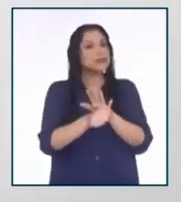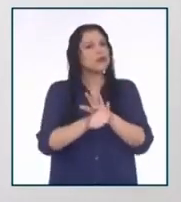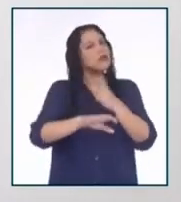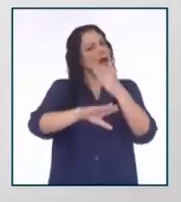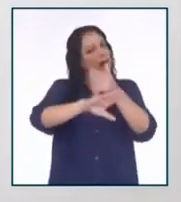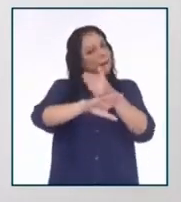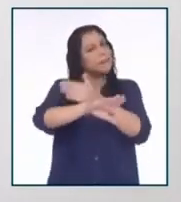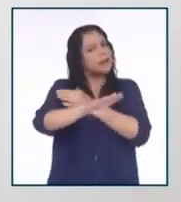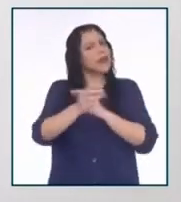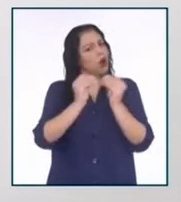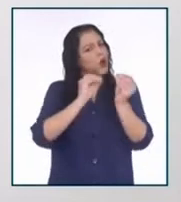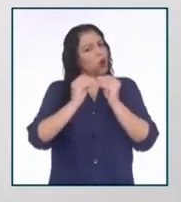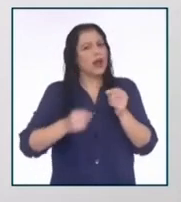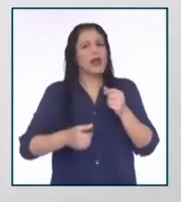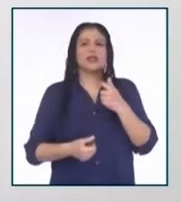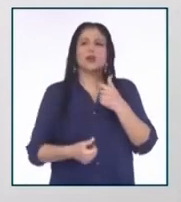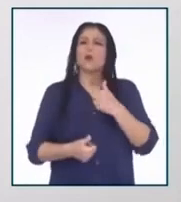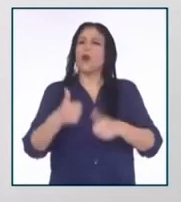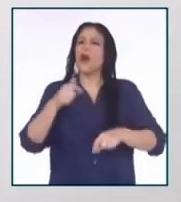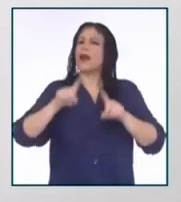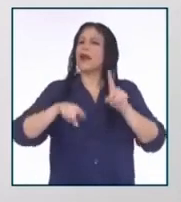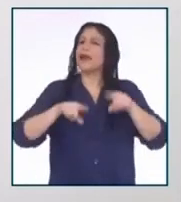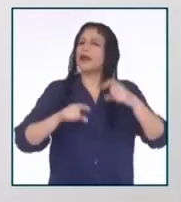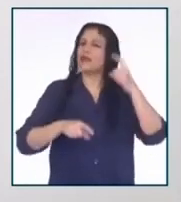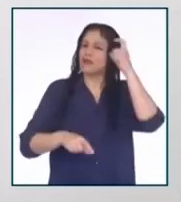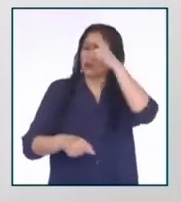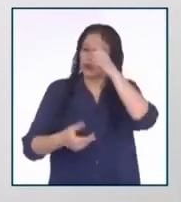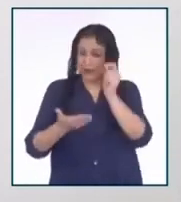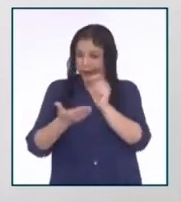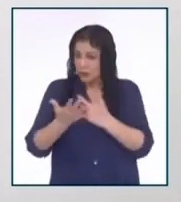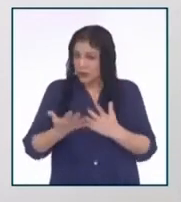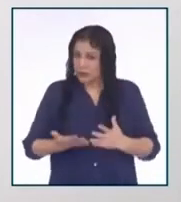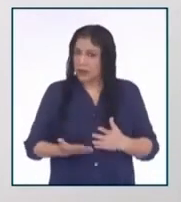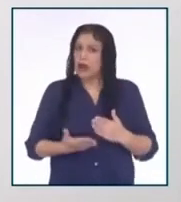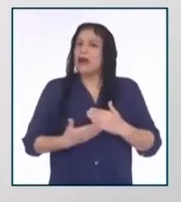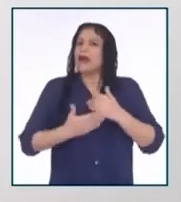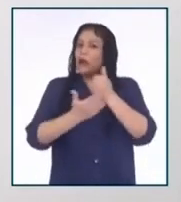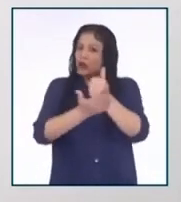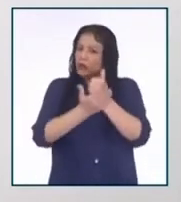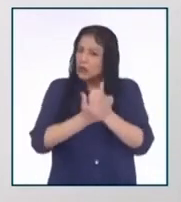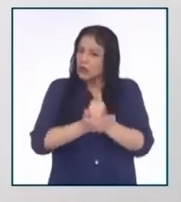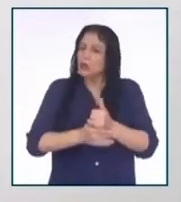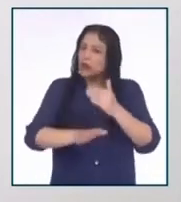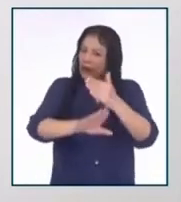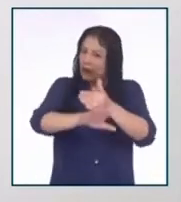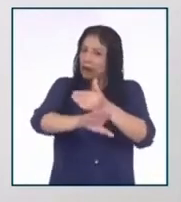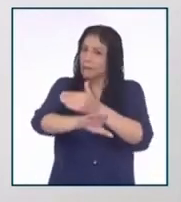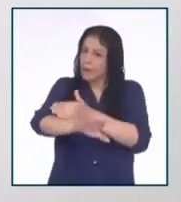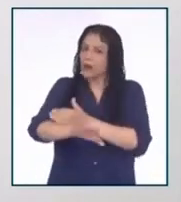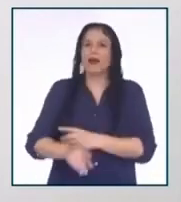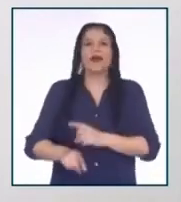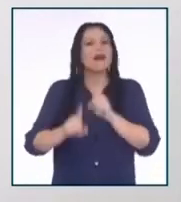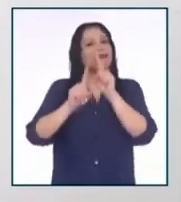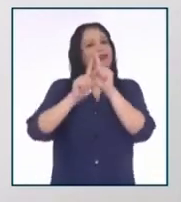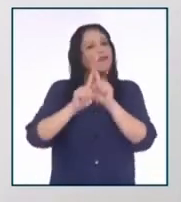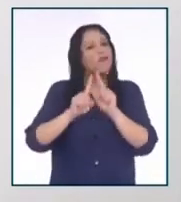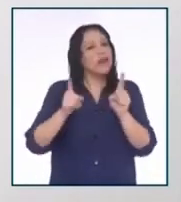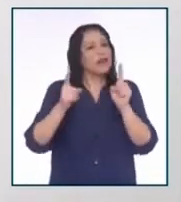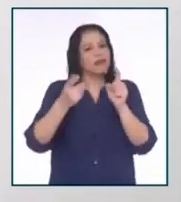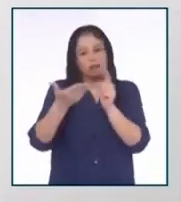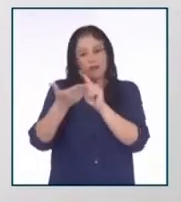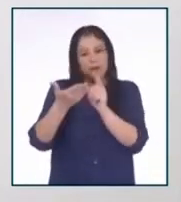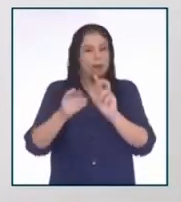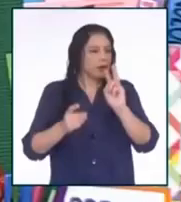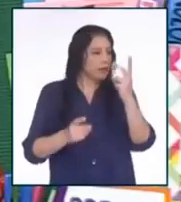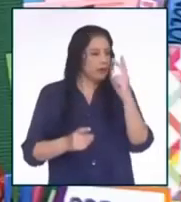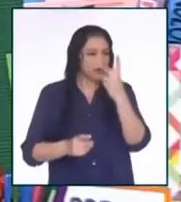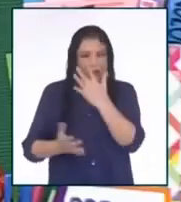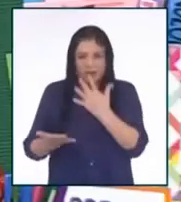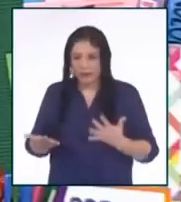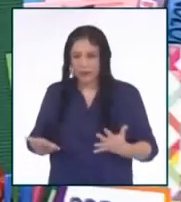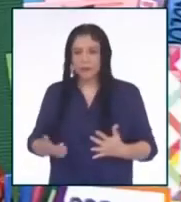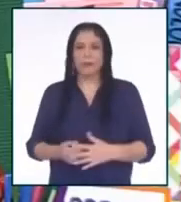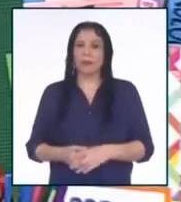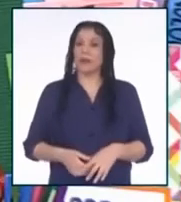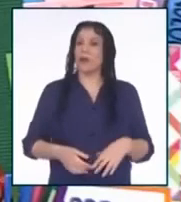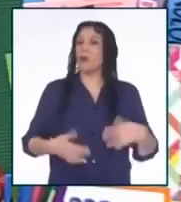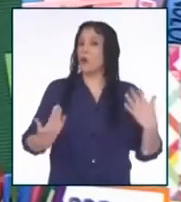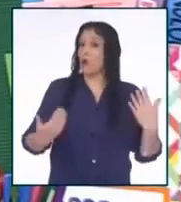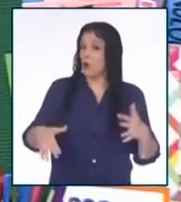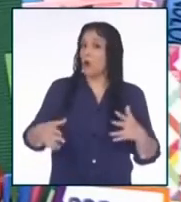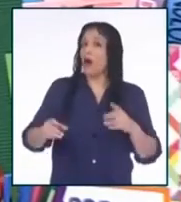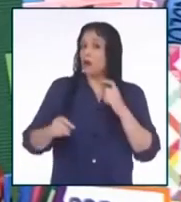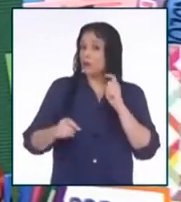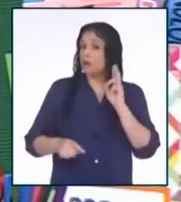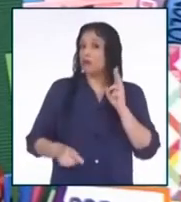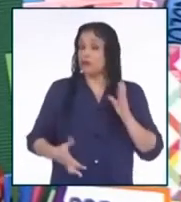subsanar las dificultades de sus textos los ayudará a mejorar las diferentes versiones de sus textos. Sí,